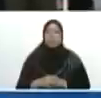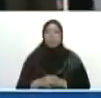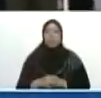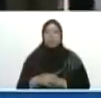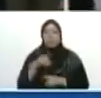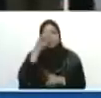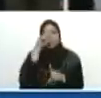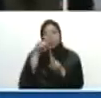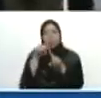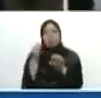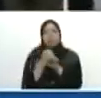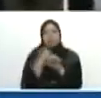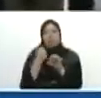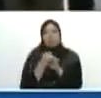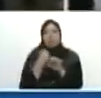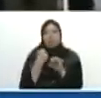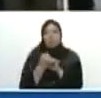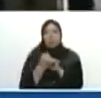de